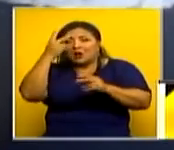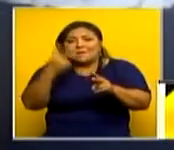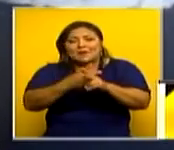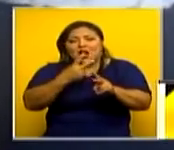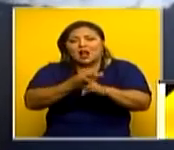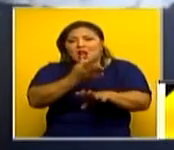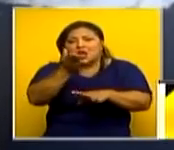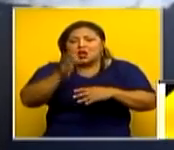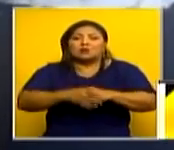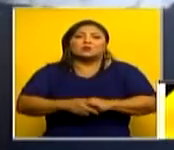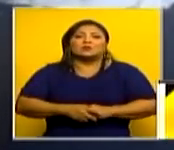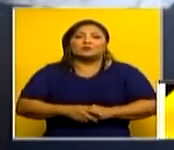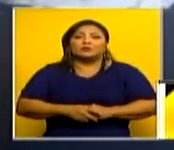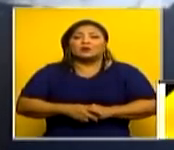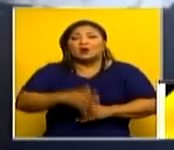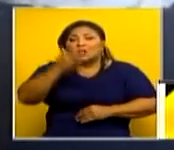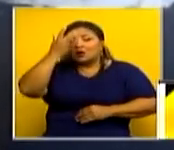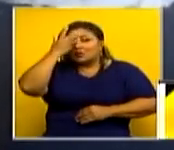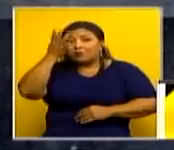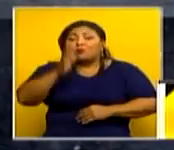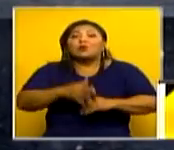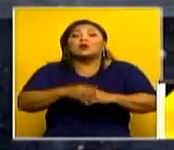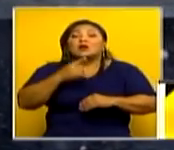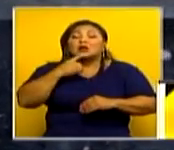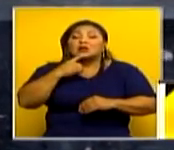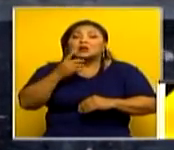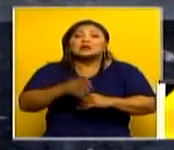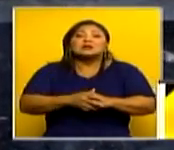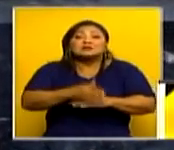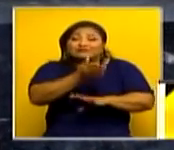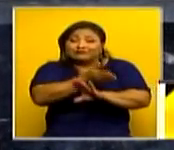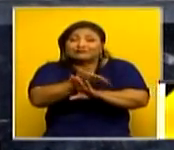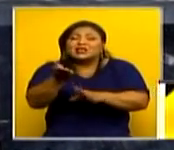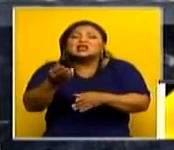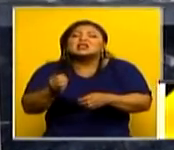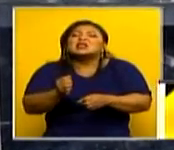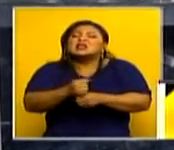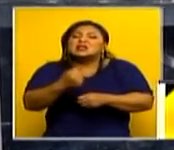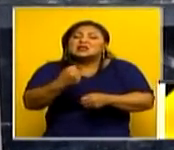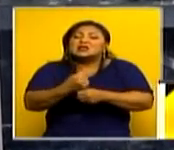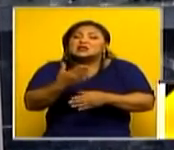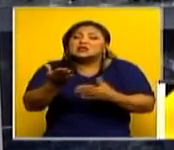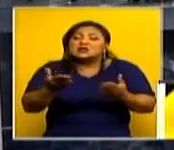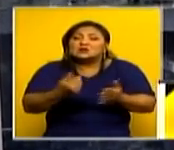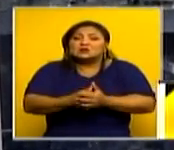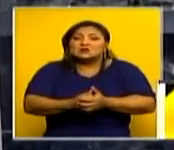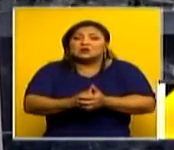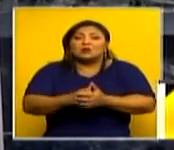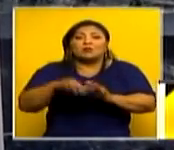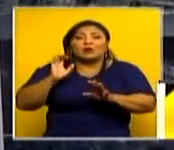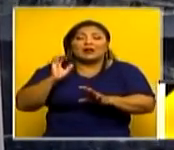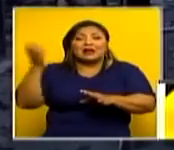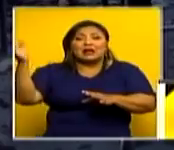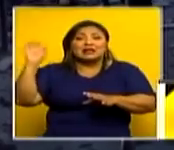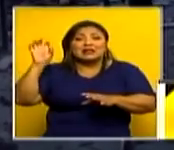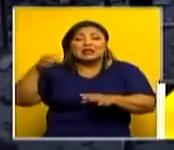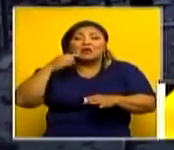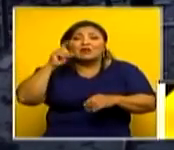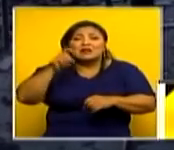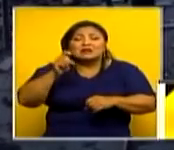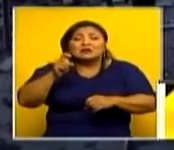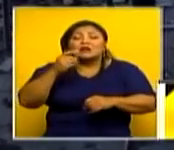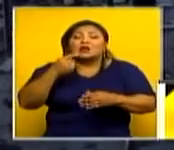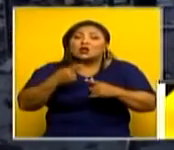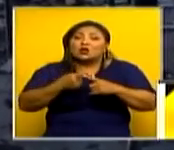verdad procesal que él fue provocado, atacado y hizo uso legítimo por el estado de necesidad y aplicó